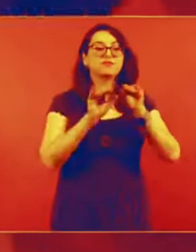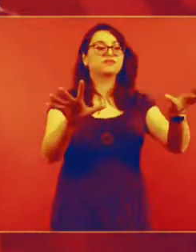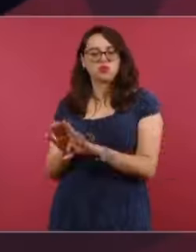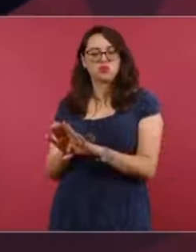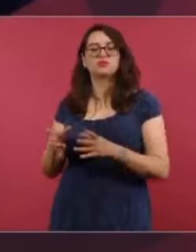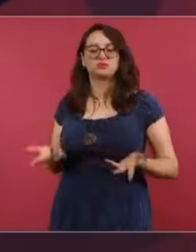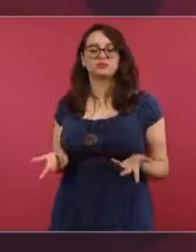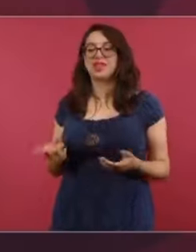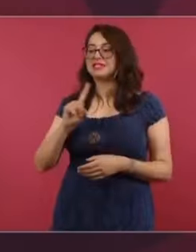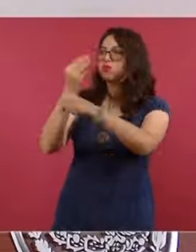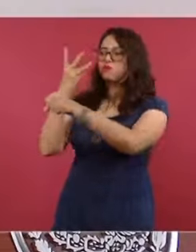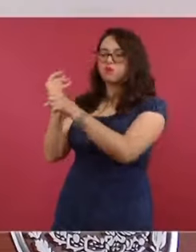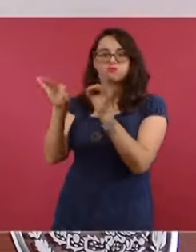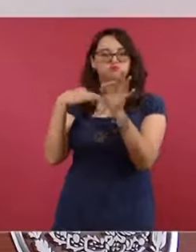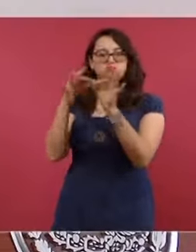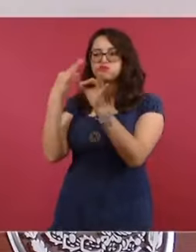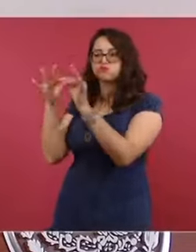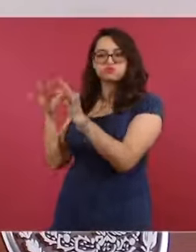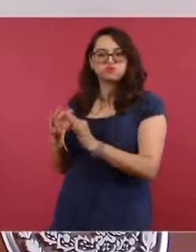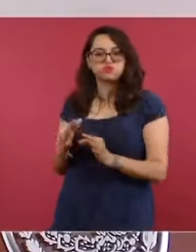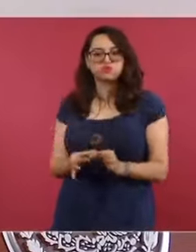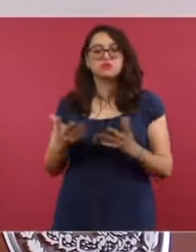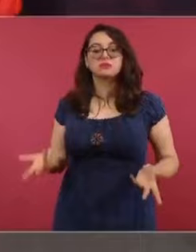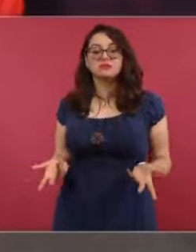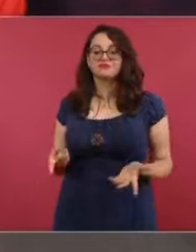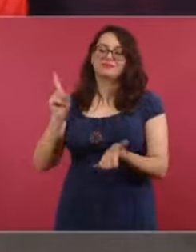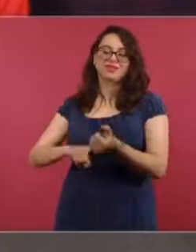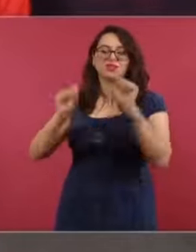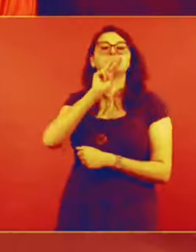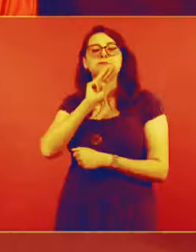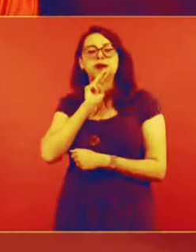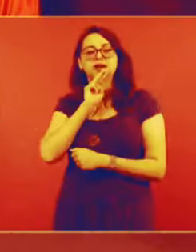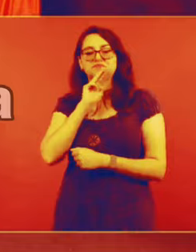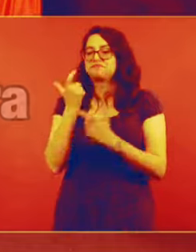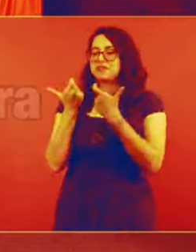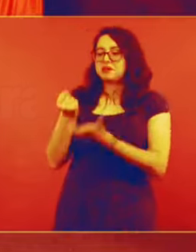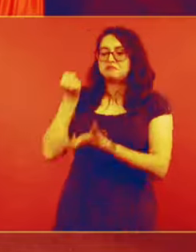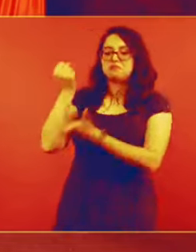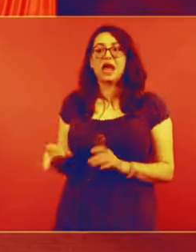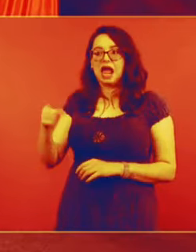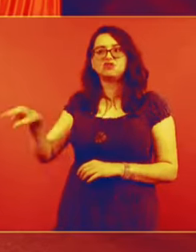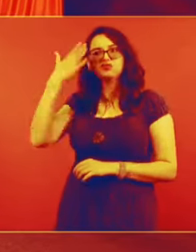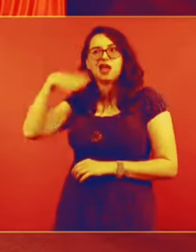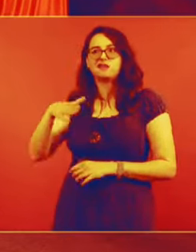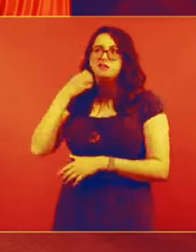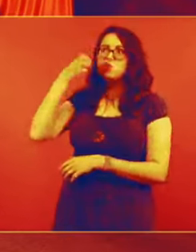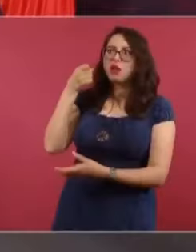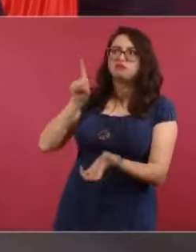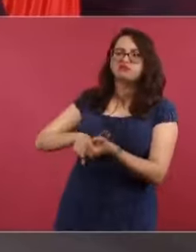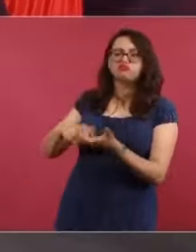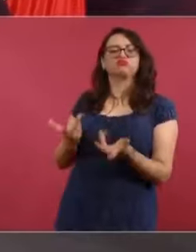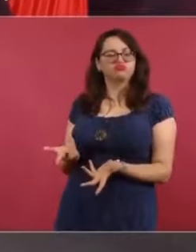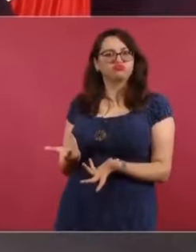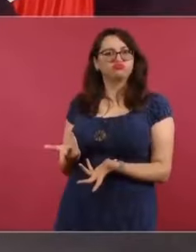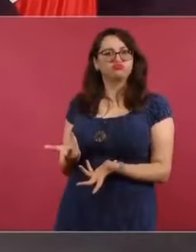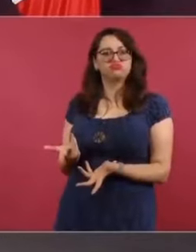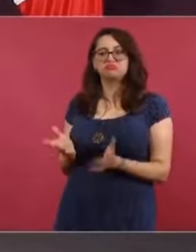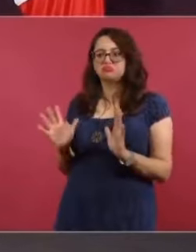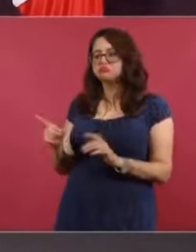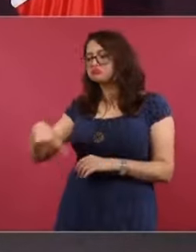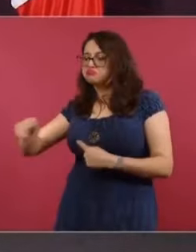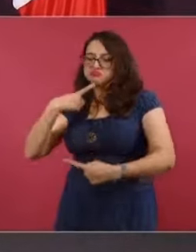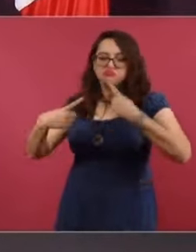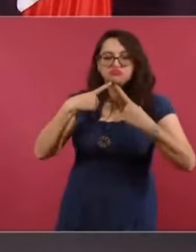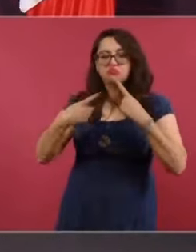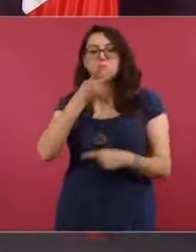Escuela Es Nuestra, más de 100.000 escuelas con igual número de sociedades de madres, de padres de familia que reciben de manera directa un presupuesto. Y estas